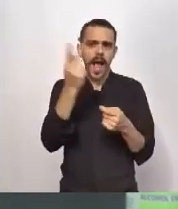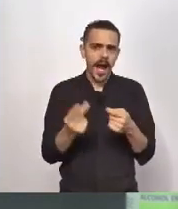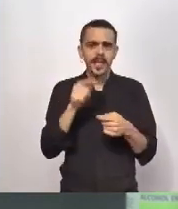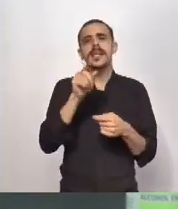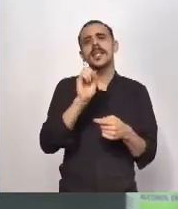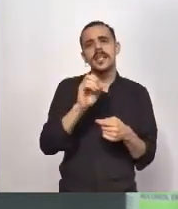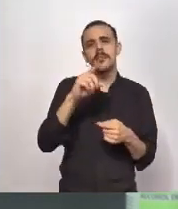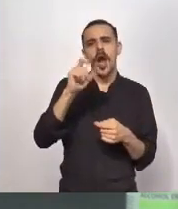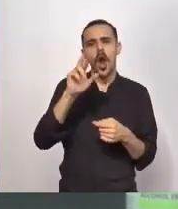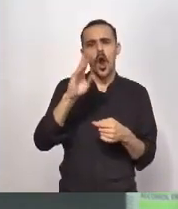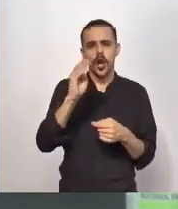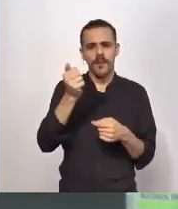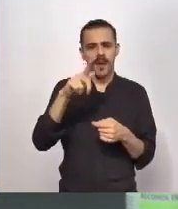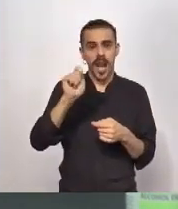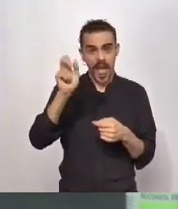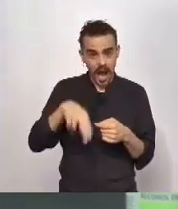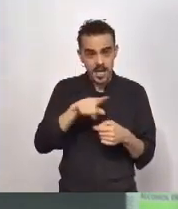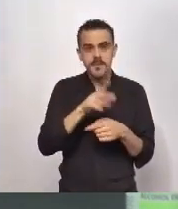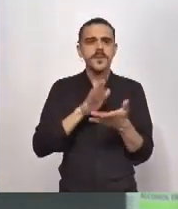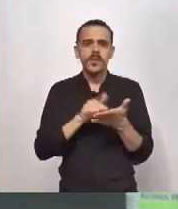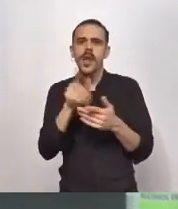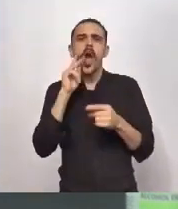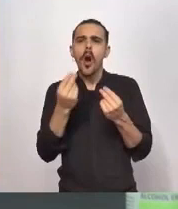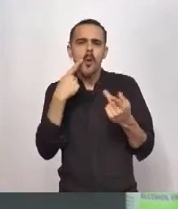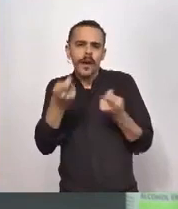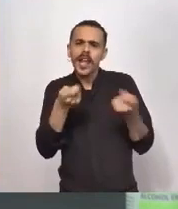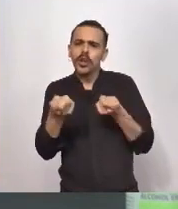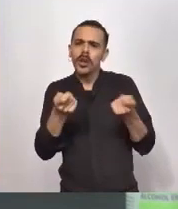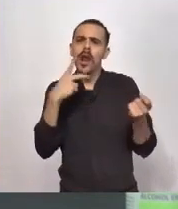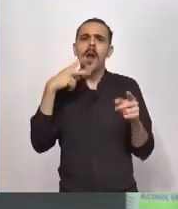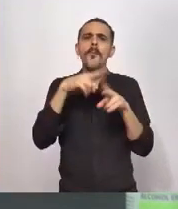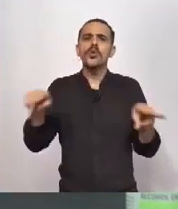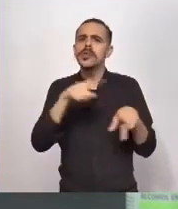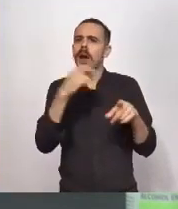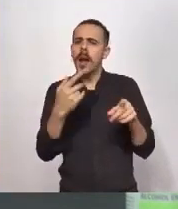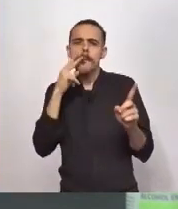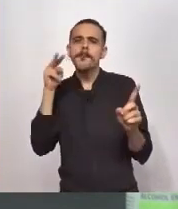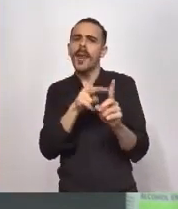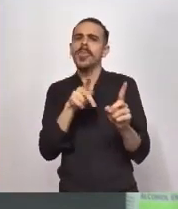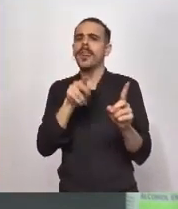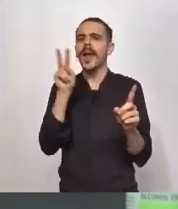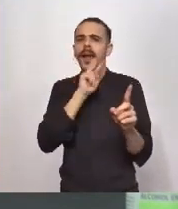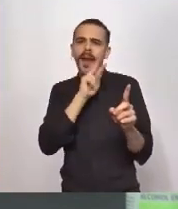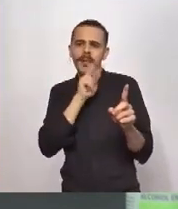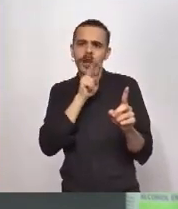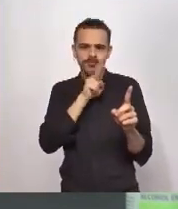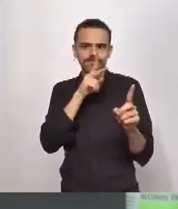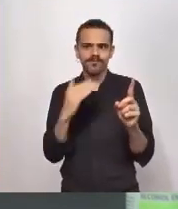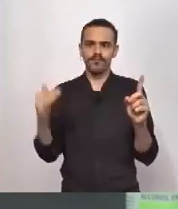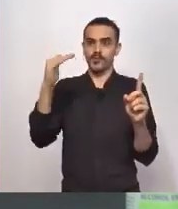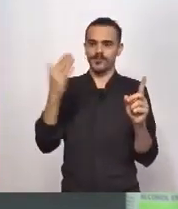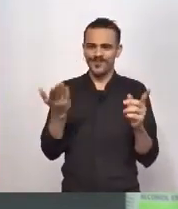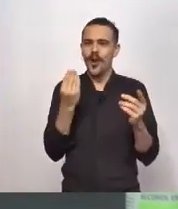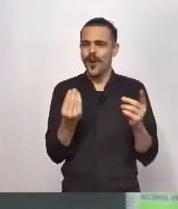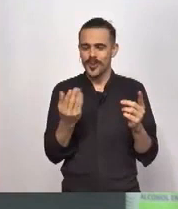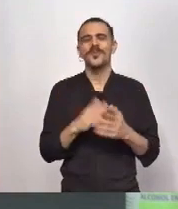Corbalán sobre gestión de museos con perspectiva de género. Así que los invitamos a participar de esta charla. El Museo